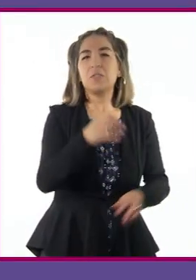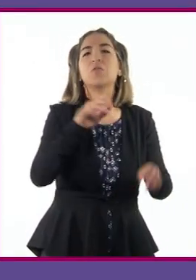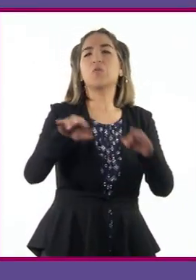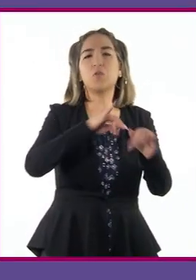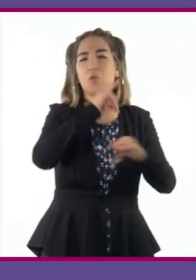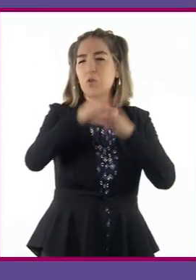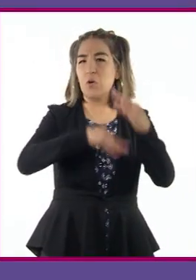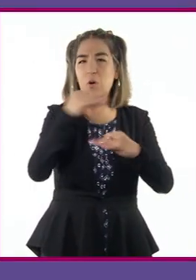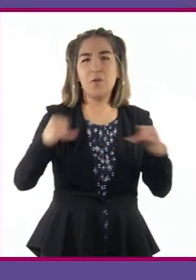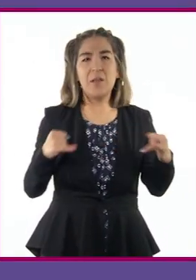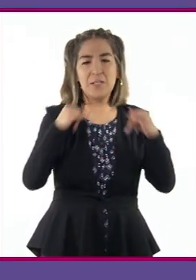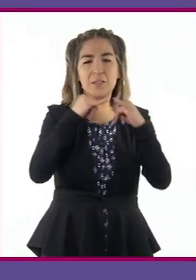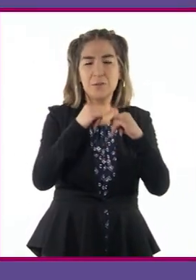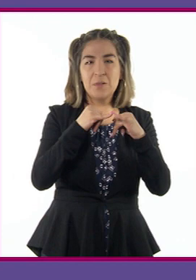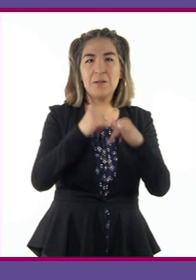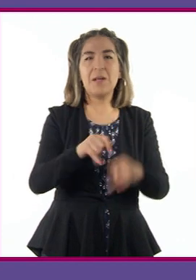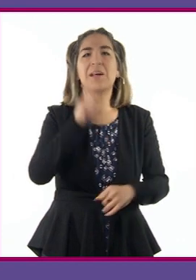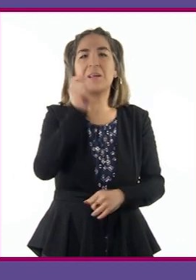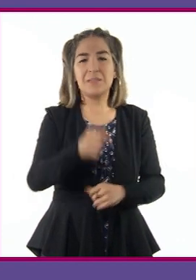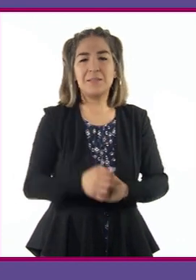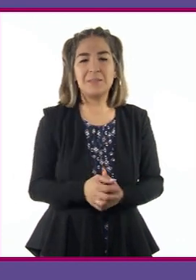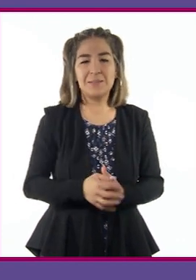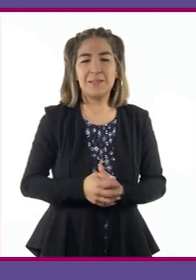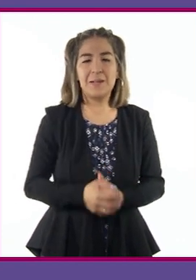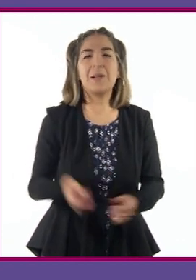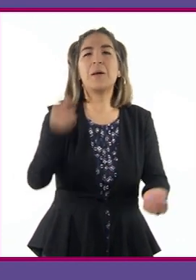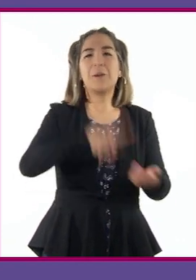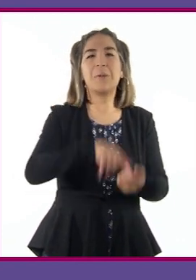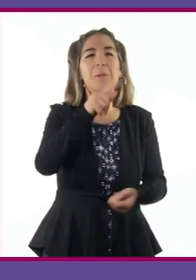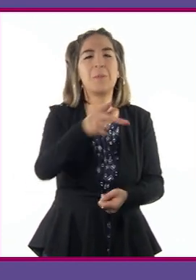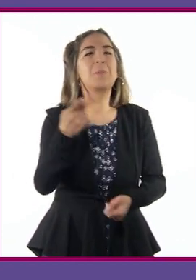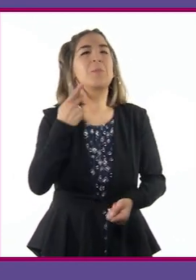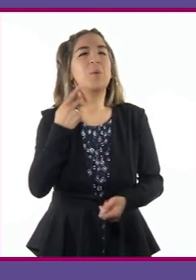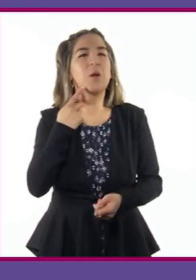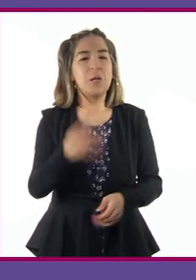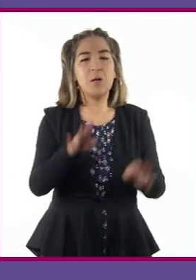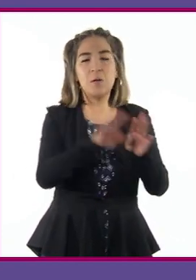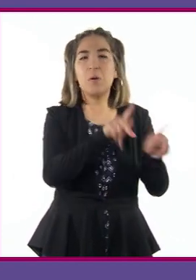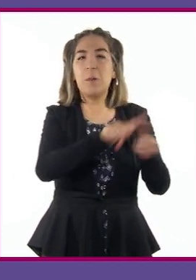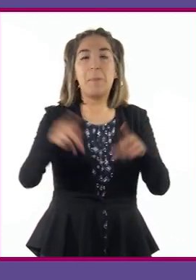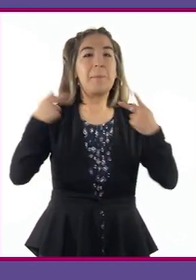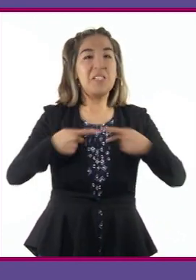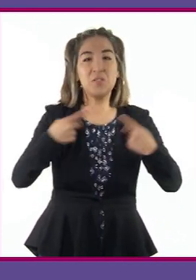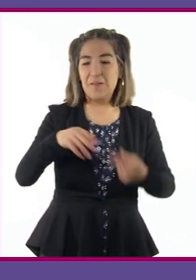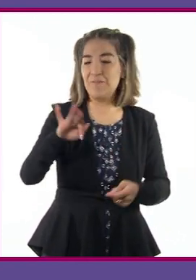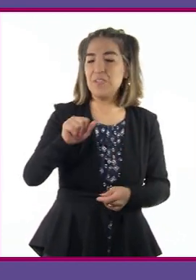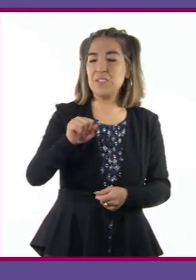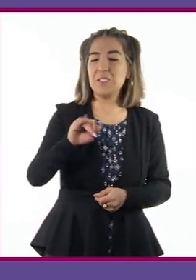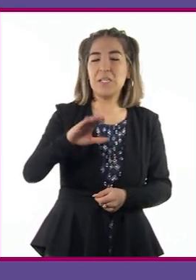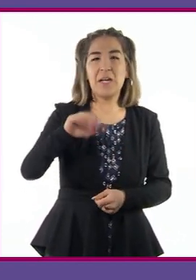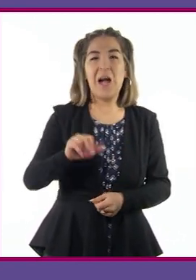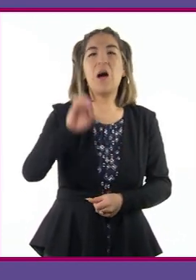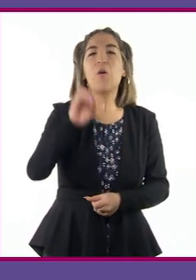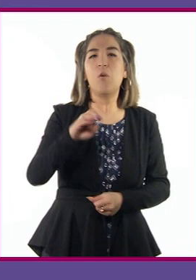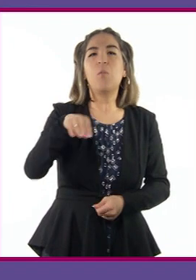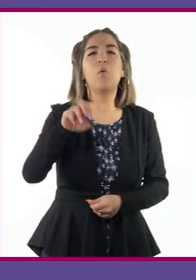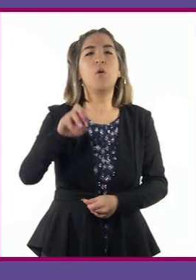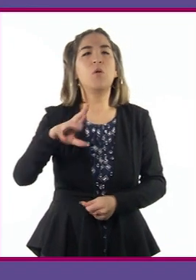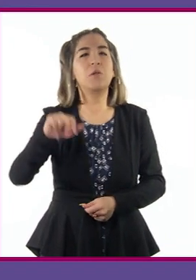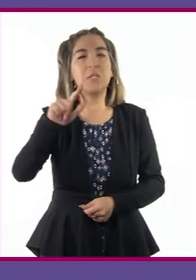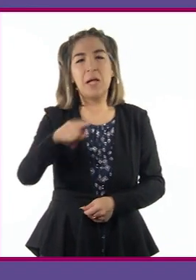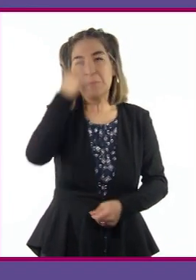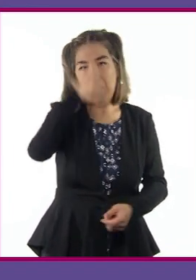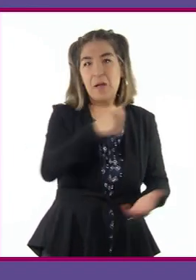instituciones públicas, dependencias, los partidos políticos, personas físicas o morales que reciben recursos